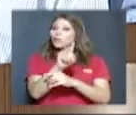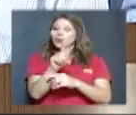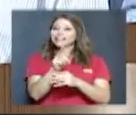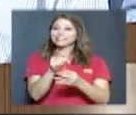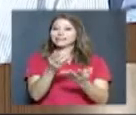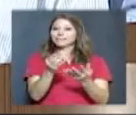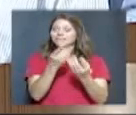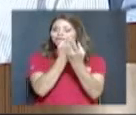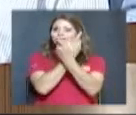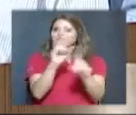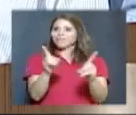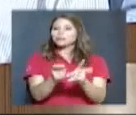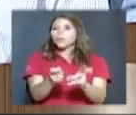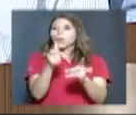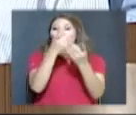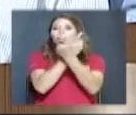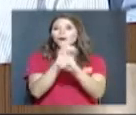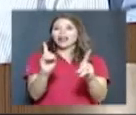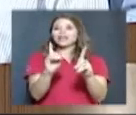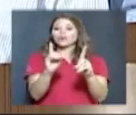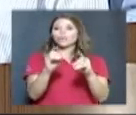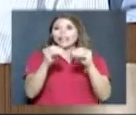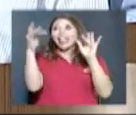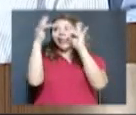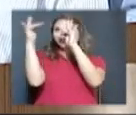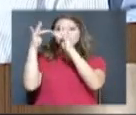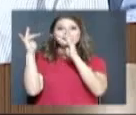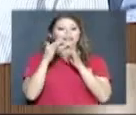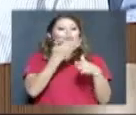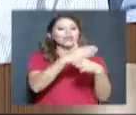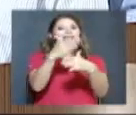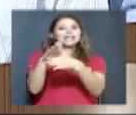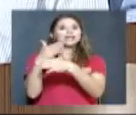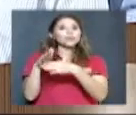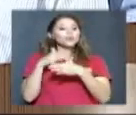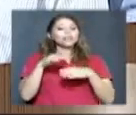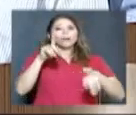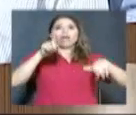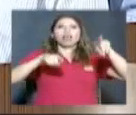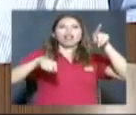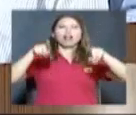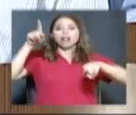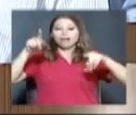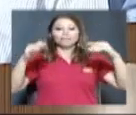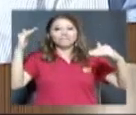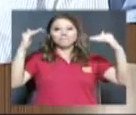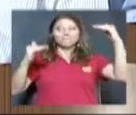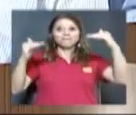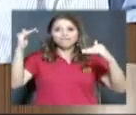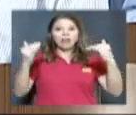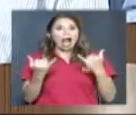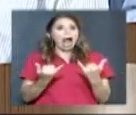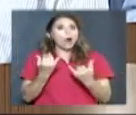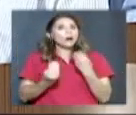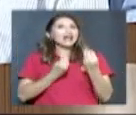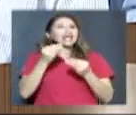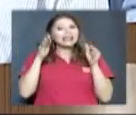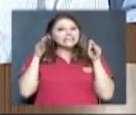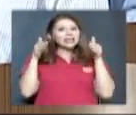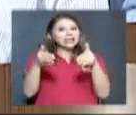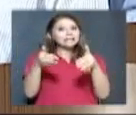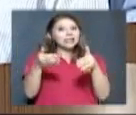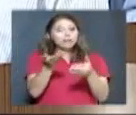se distribuye el espectro. Por ejemplo, yo creo que ahora hay la tendencia, es un poco a la monopolización de